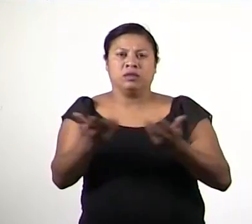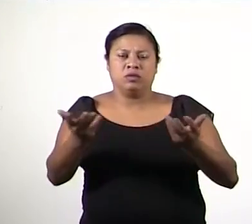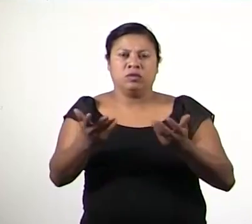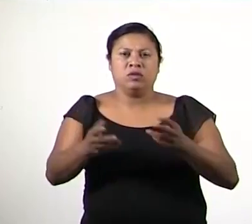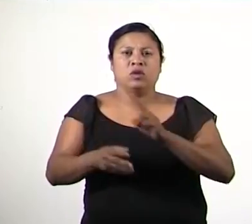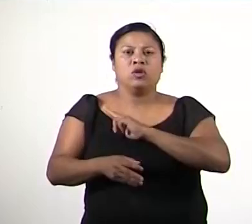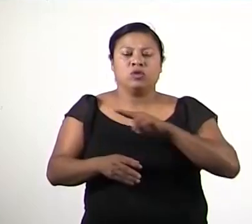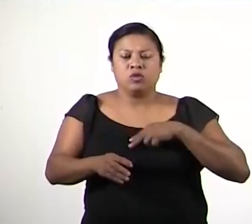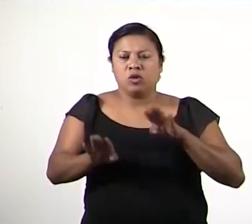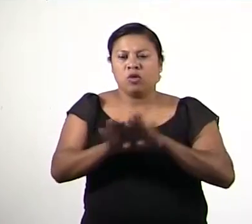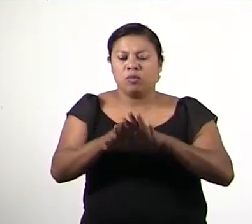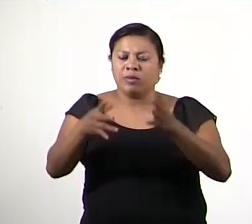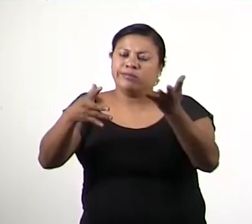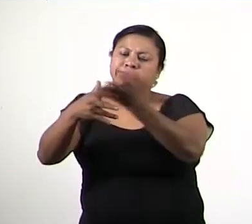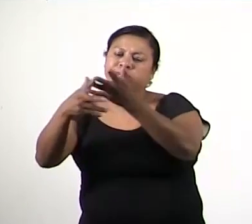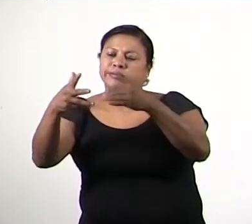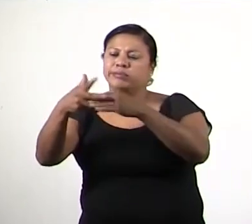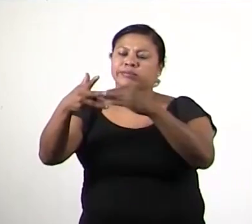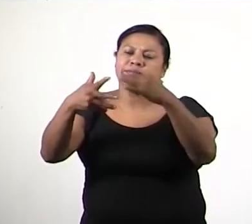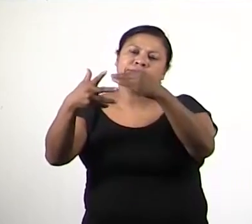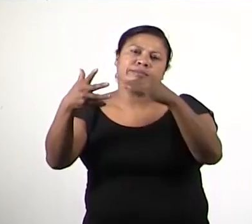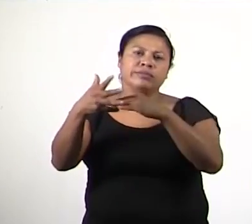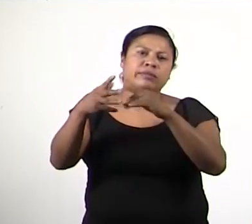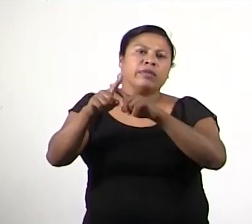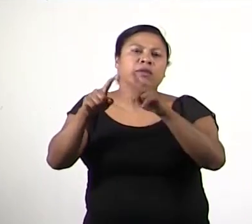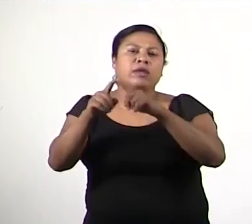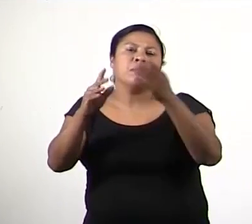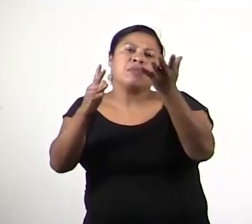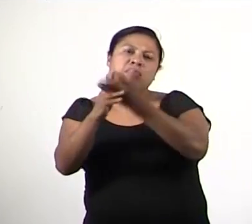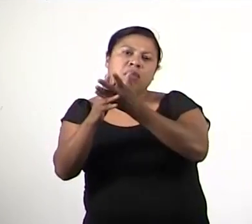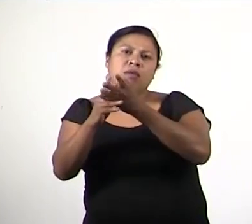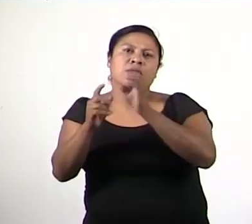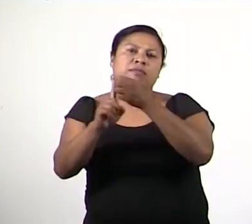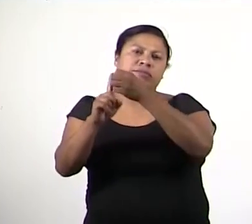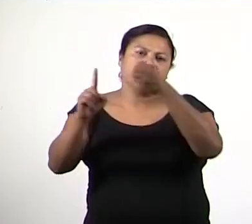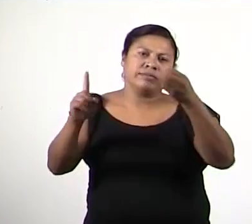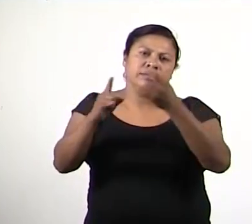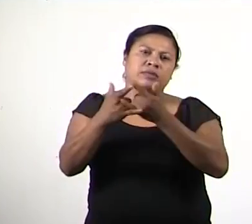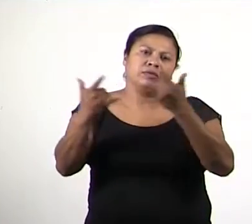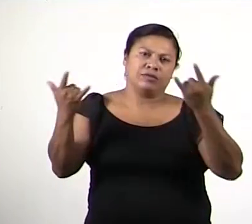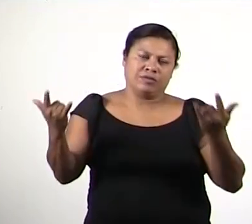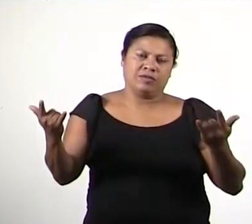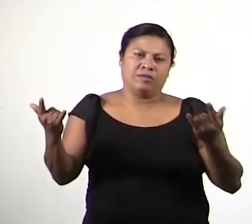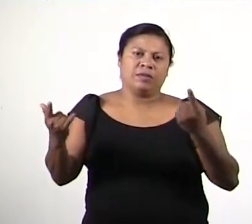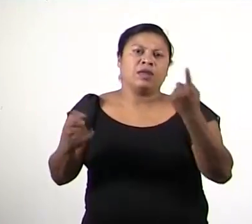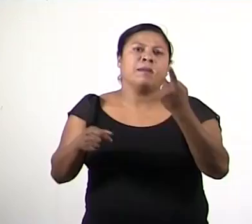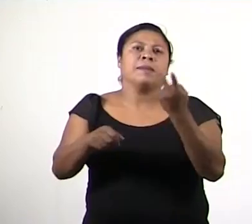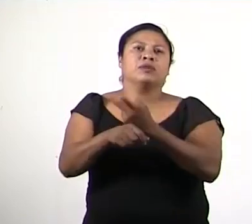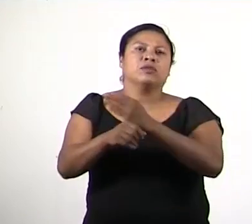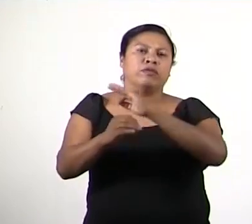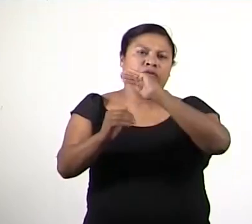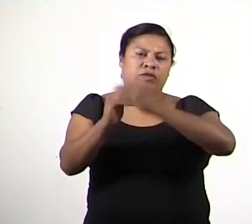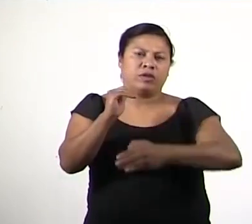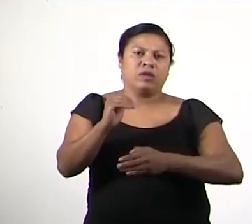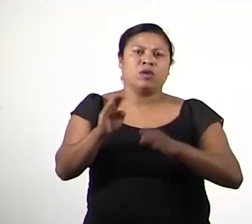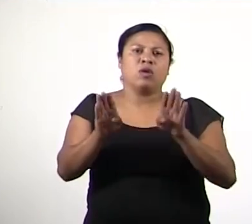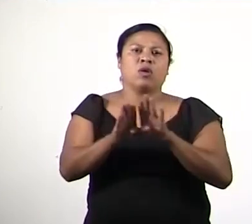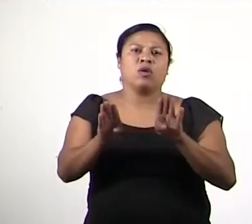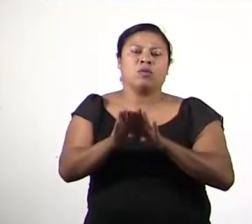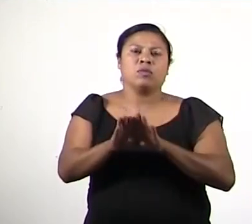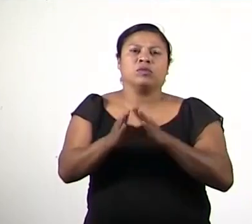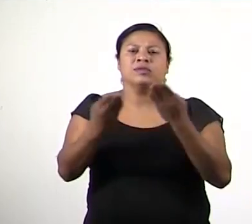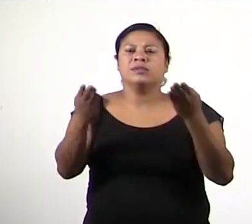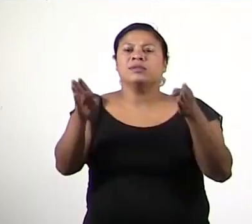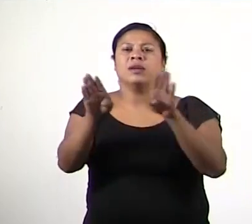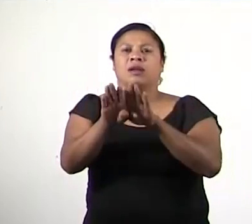manera intermedia se situaron a la mitad de la cronología. ¿Y qué pasó al final? ¿Cómo